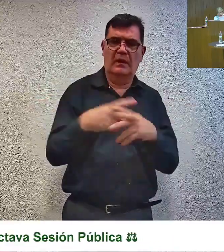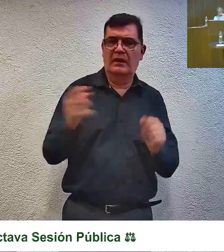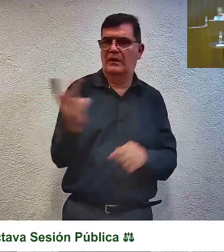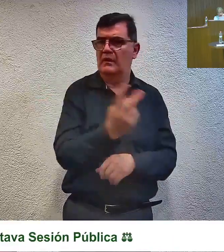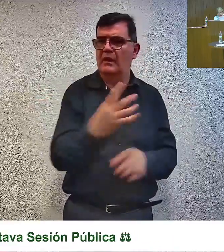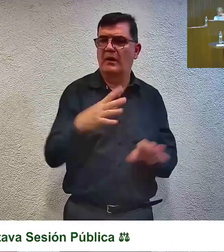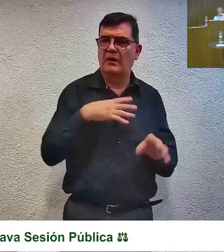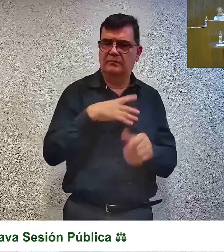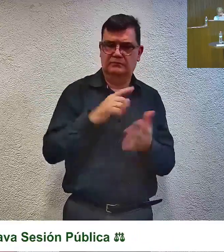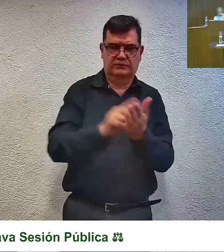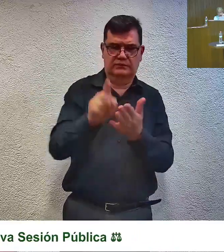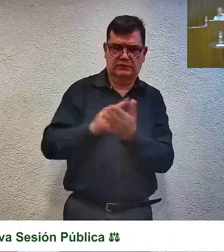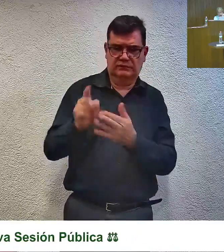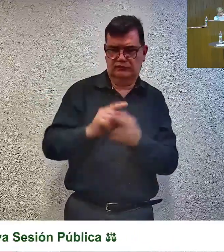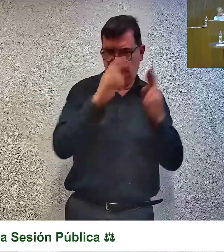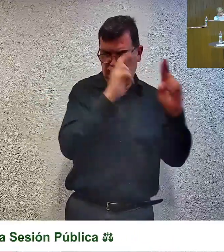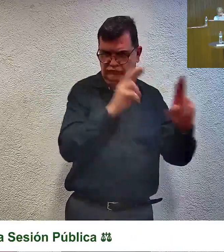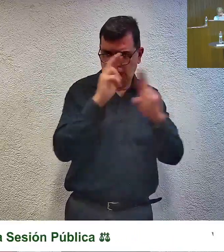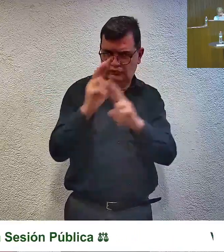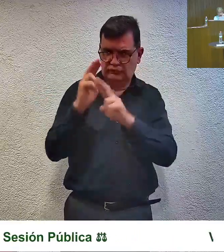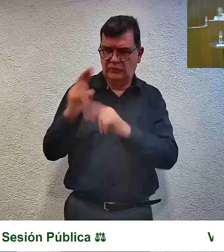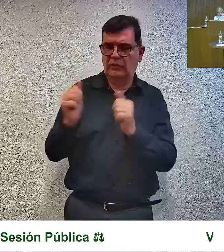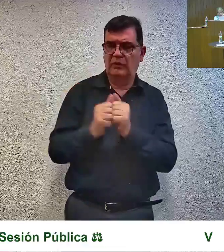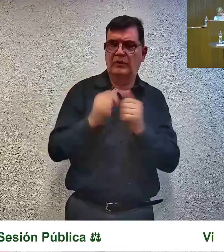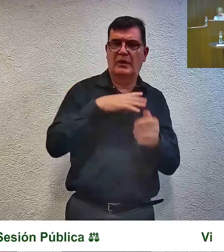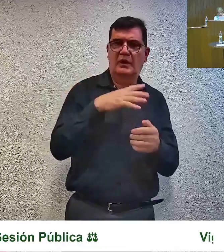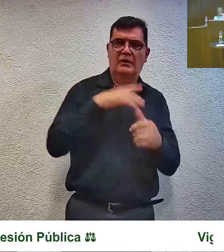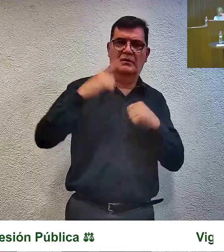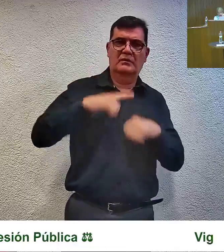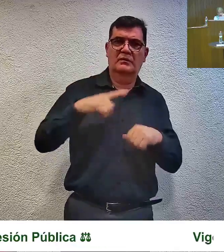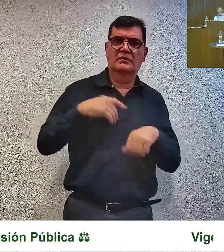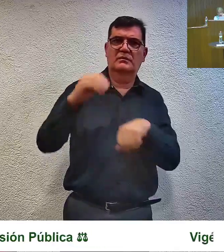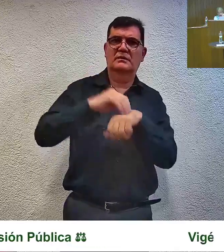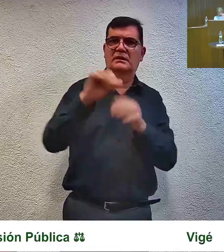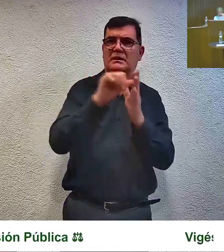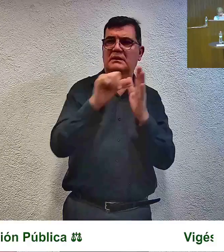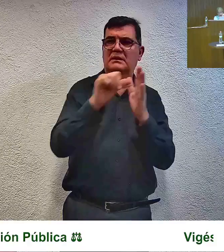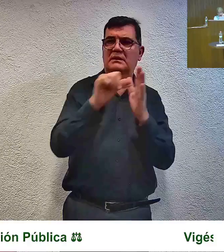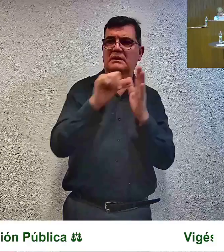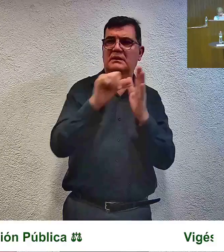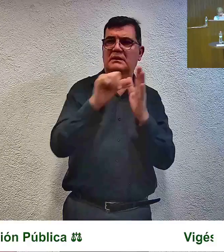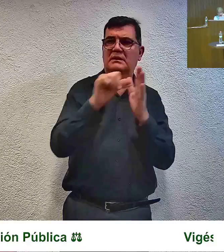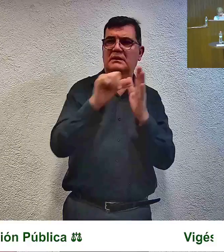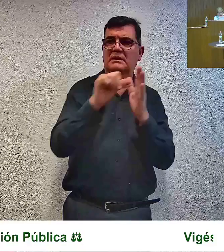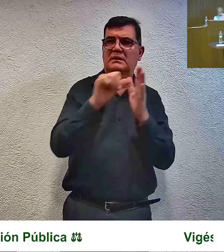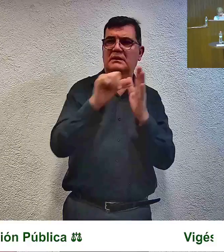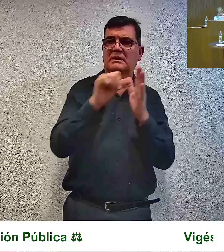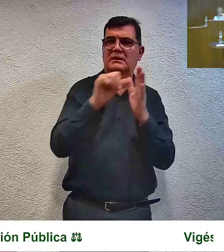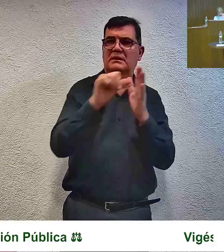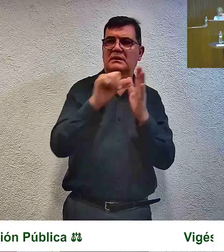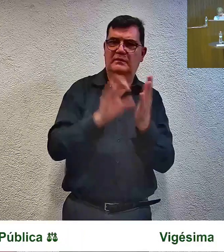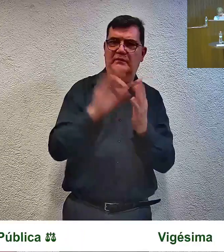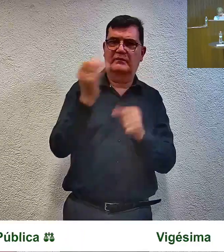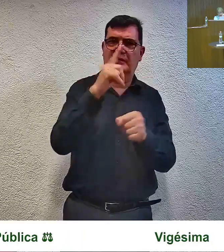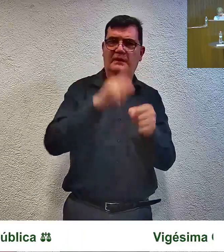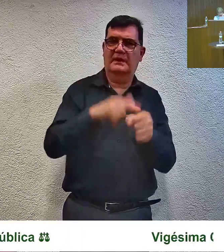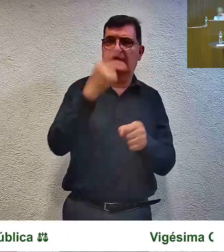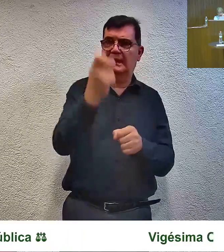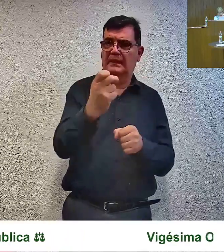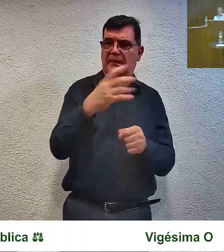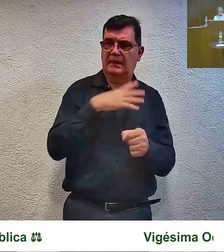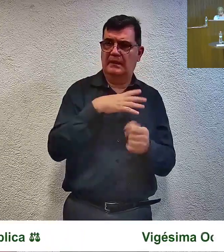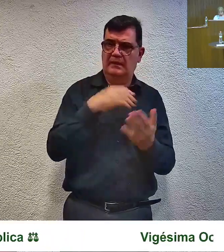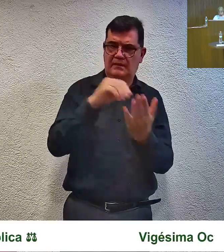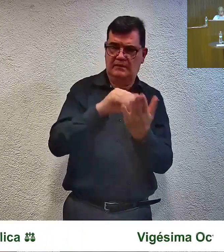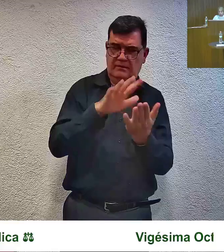garantizar su derecho fundamental a una tutela judicial efectiva prevista en el artículo 17 de la Constitución Federal. Ello para que este órgano